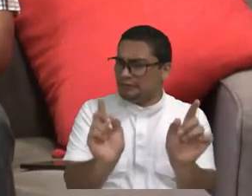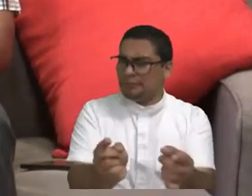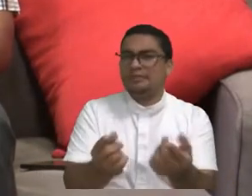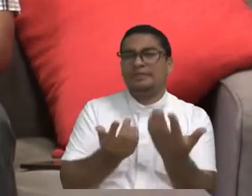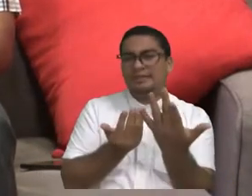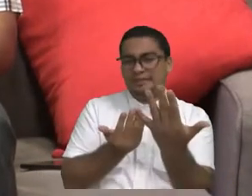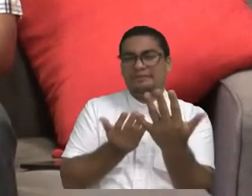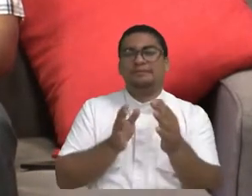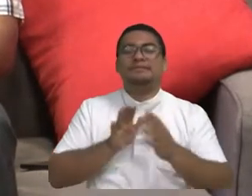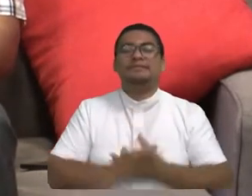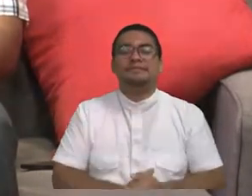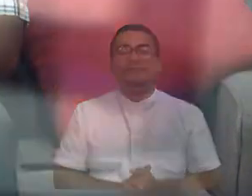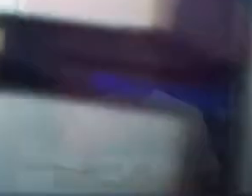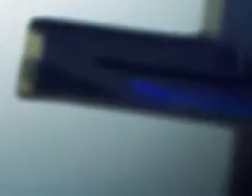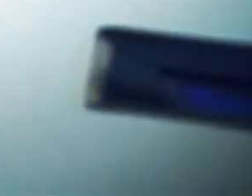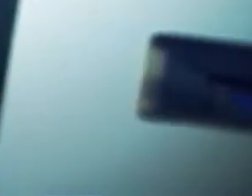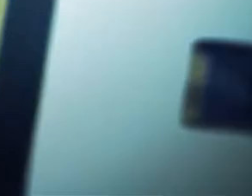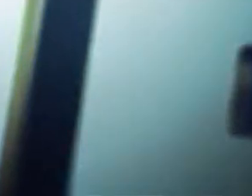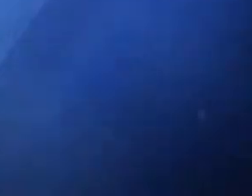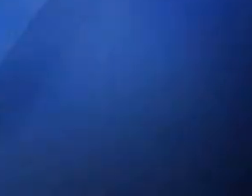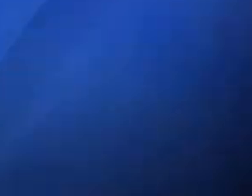y ya volvemos